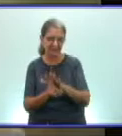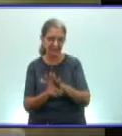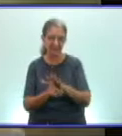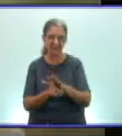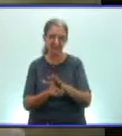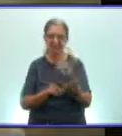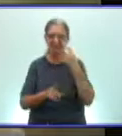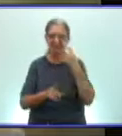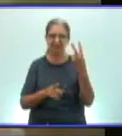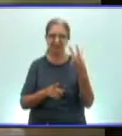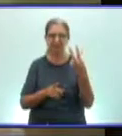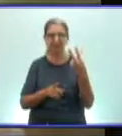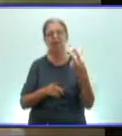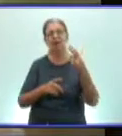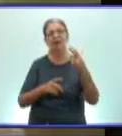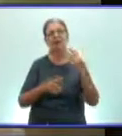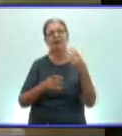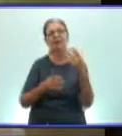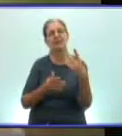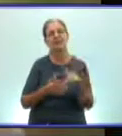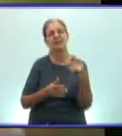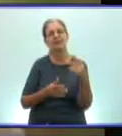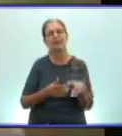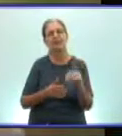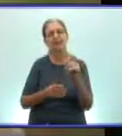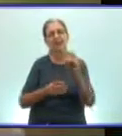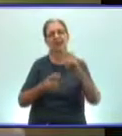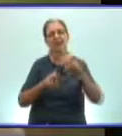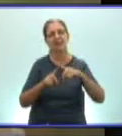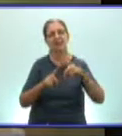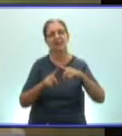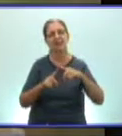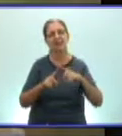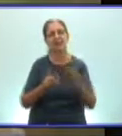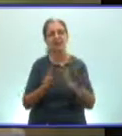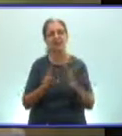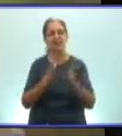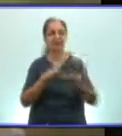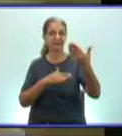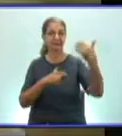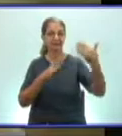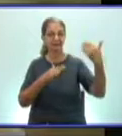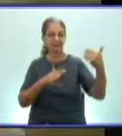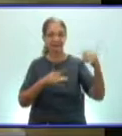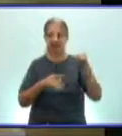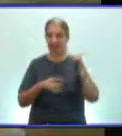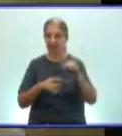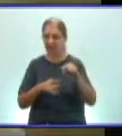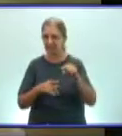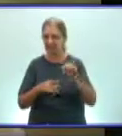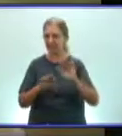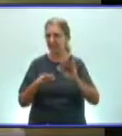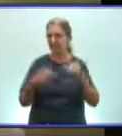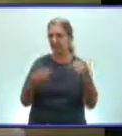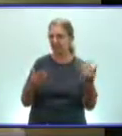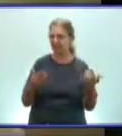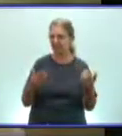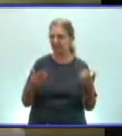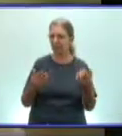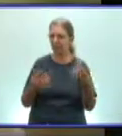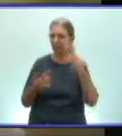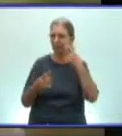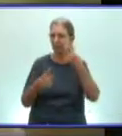el ejercicio de la tarea de la clase anterior. Sí, aquel que se refería a los motivos por los cuales